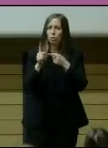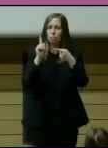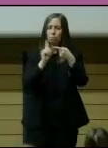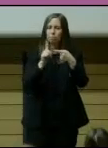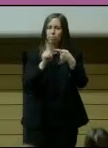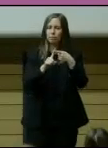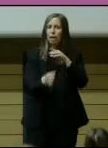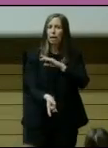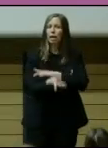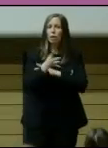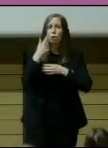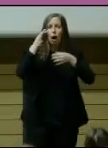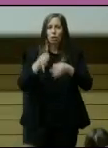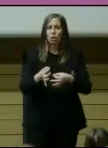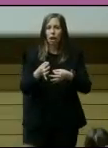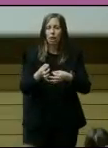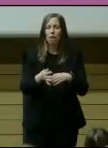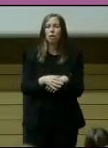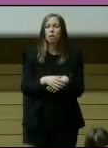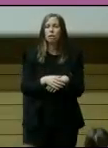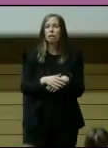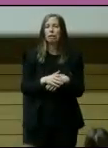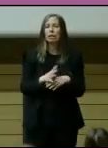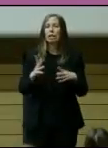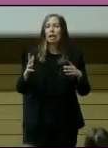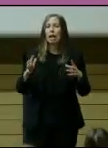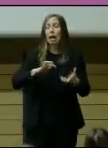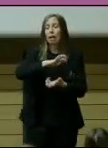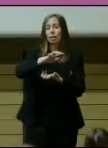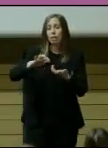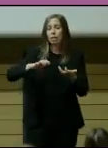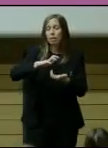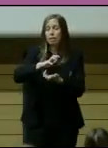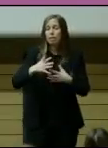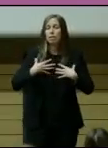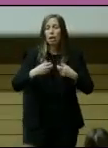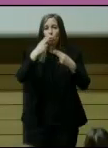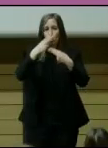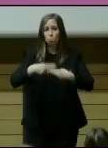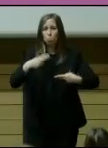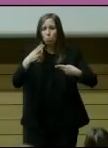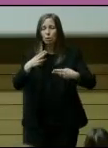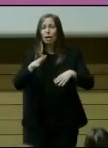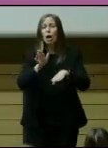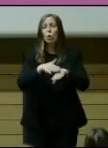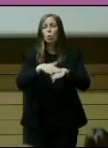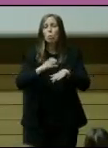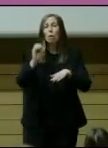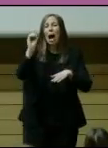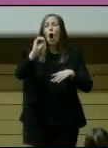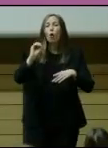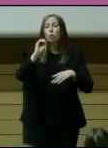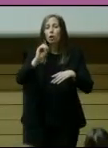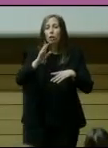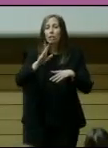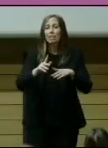primera sería la causa original como tal, que es la crisis de salud pública o provocada por los opioides en Estados Unidos.